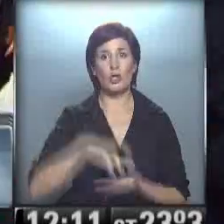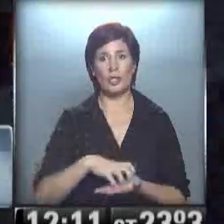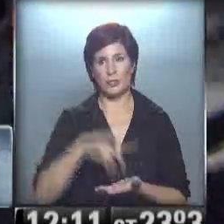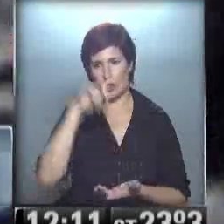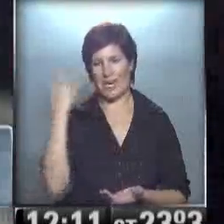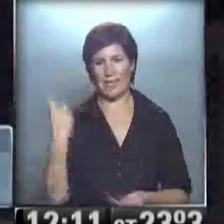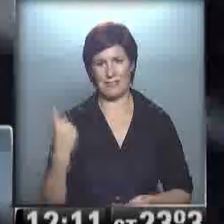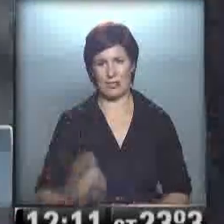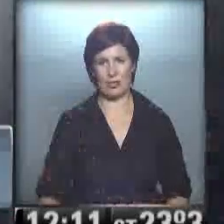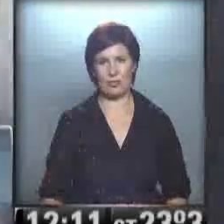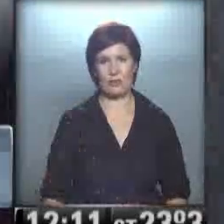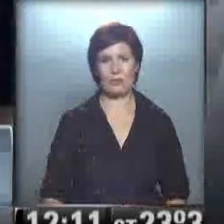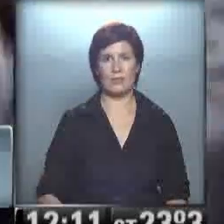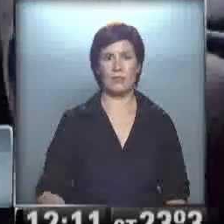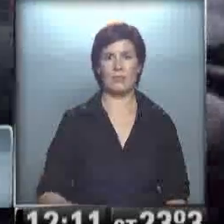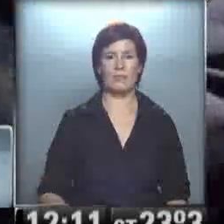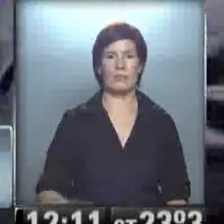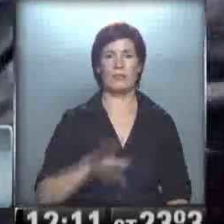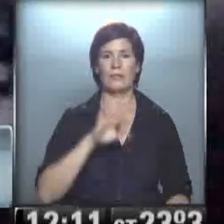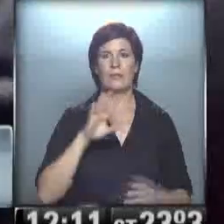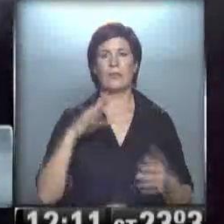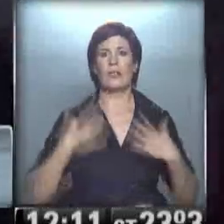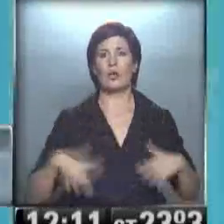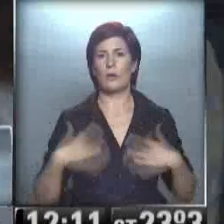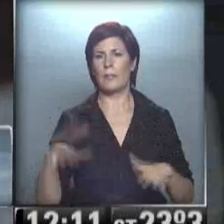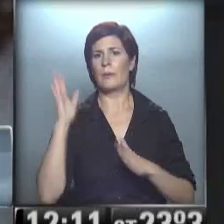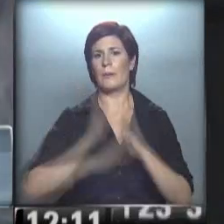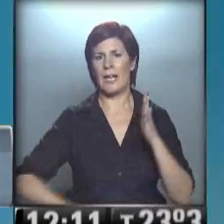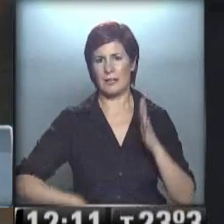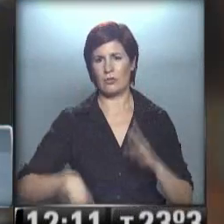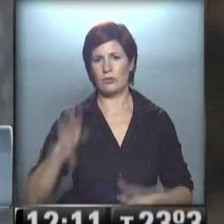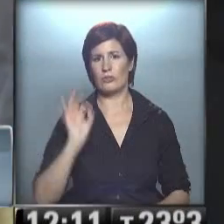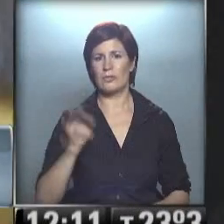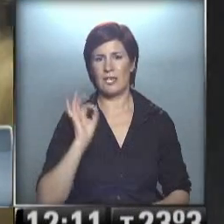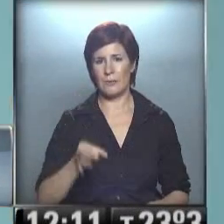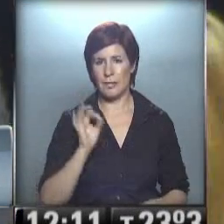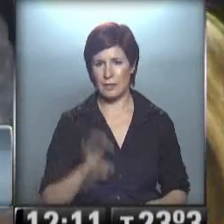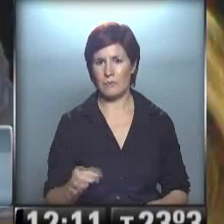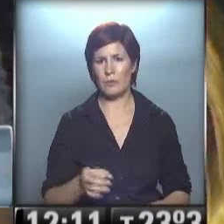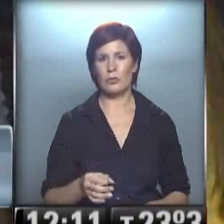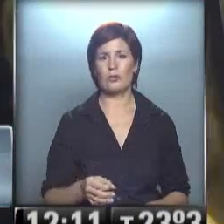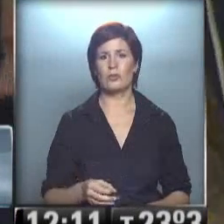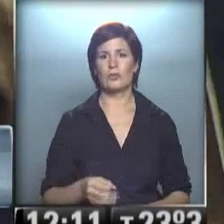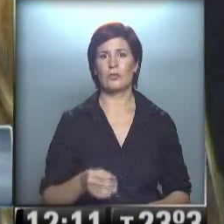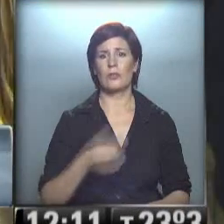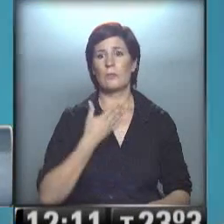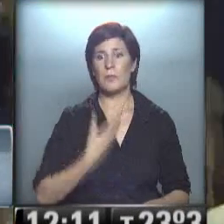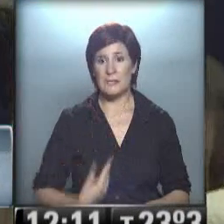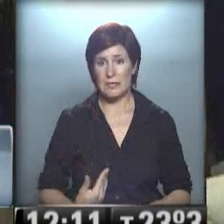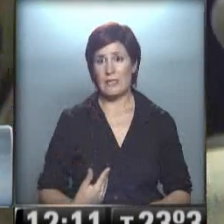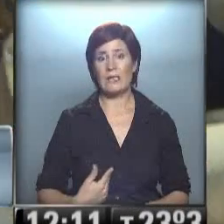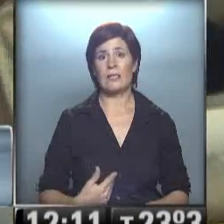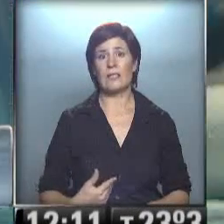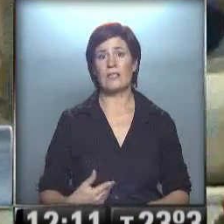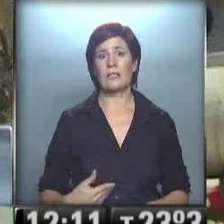la Nación, haciendo allí el ingreso, vestida de blanco. Sabemos que desde que la presidenta de la Nación tomó la decisión de